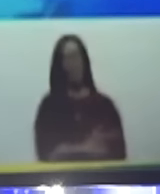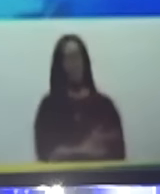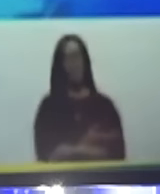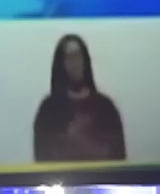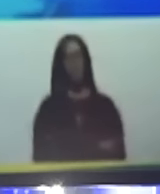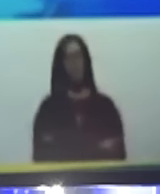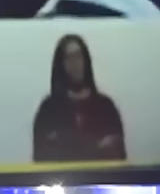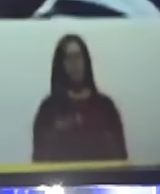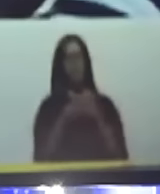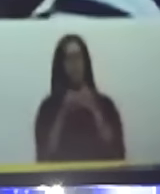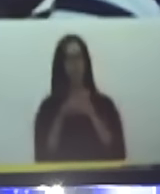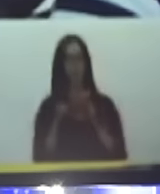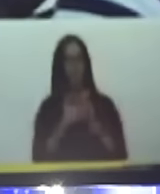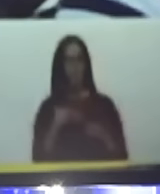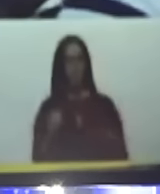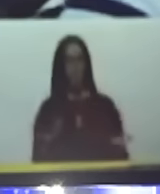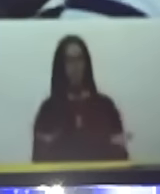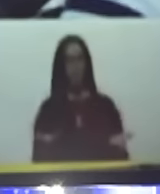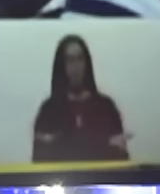realmente de capa caída.